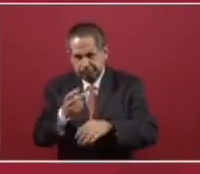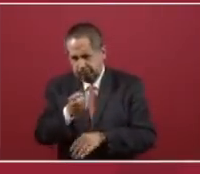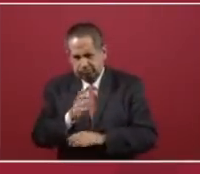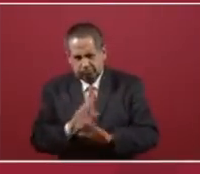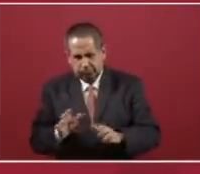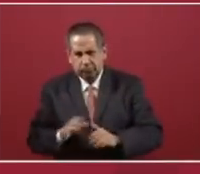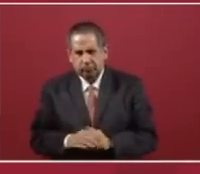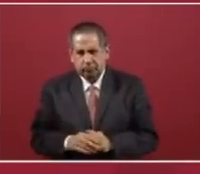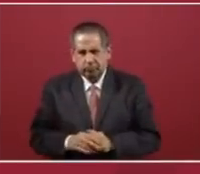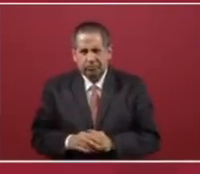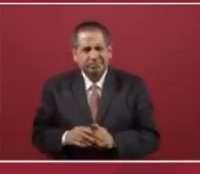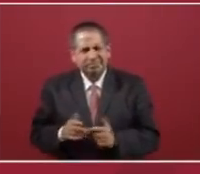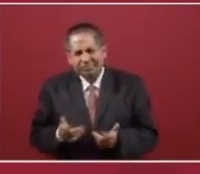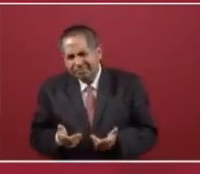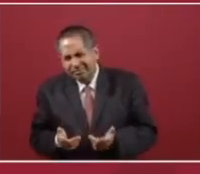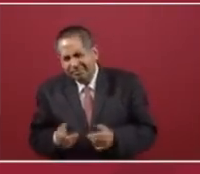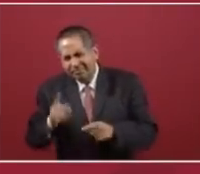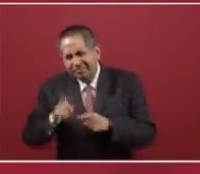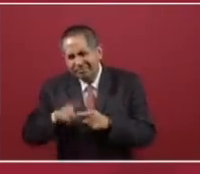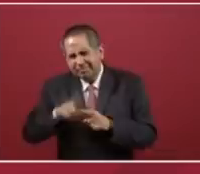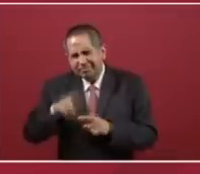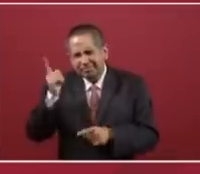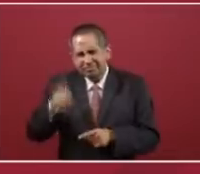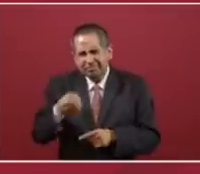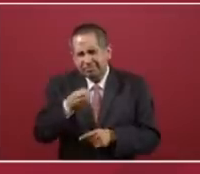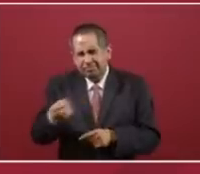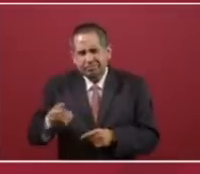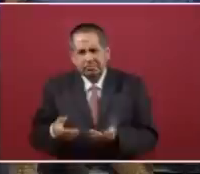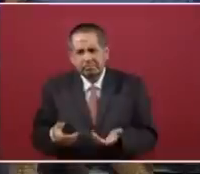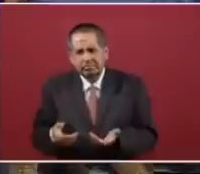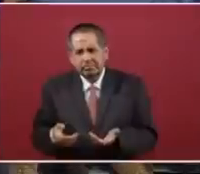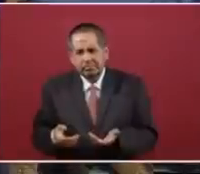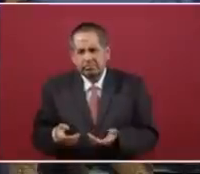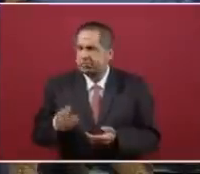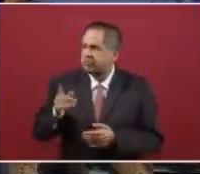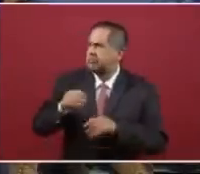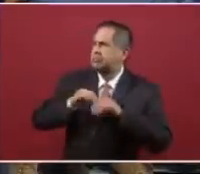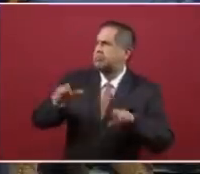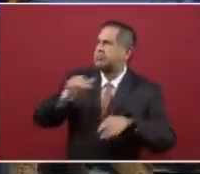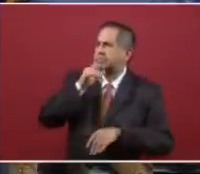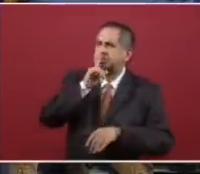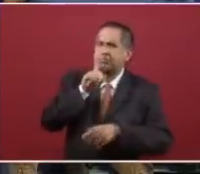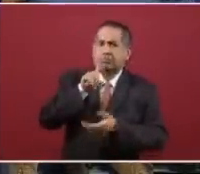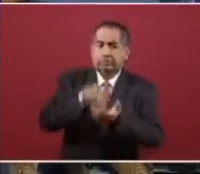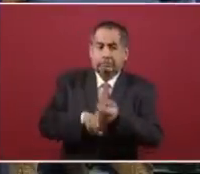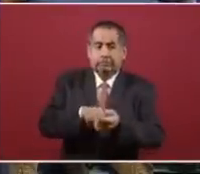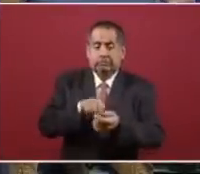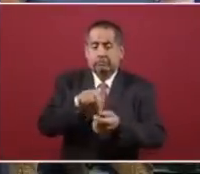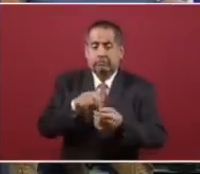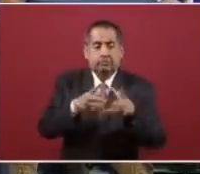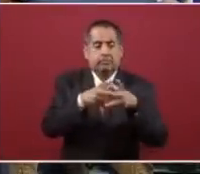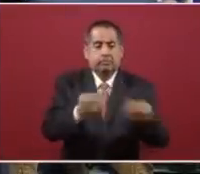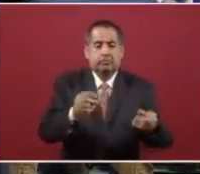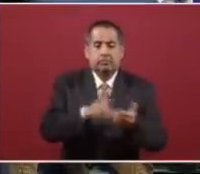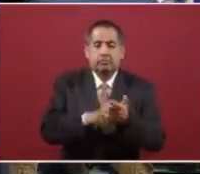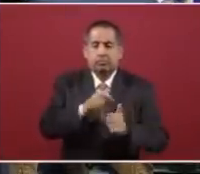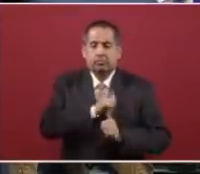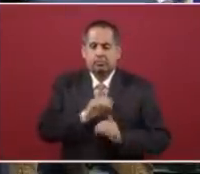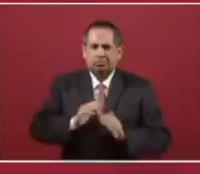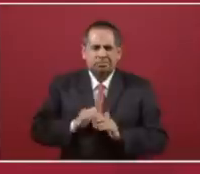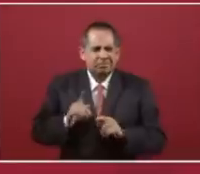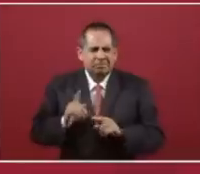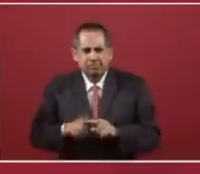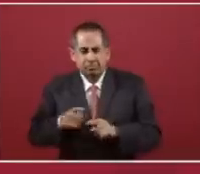sobre eso sobre que quien dio la orden de que no se dé a conocer que había adentro de los desaparecidos su militar de